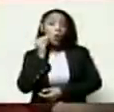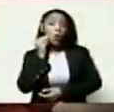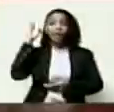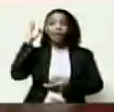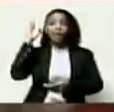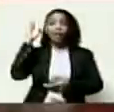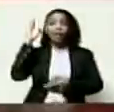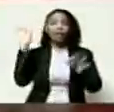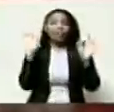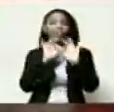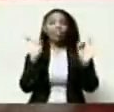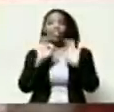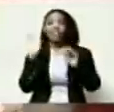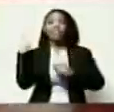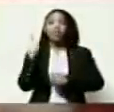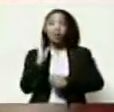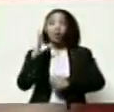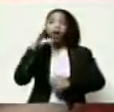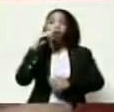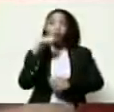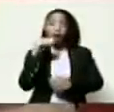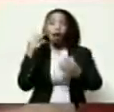nada, no vinieron a hablar con el presidente.